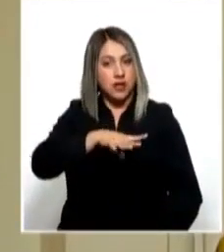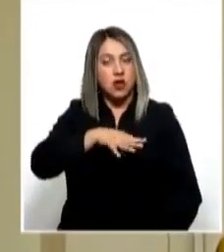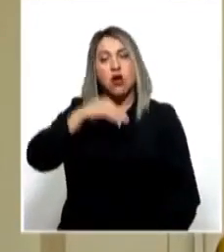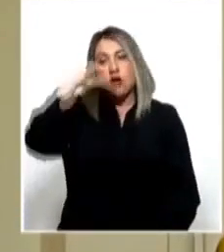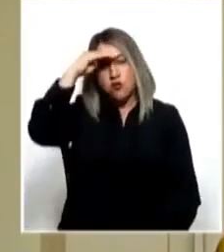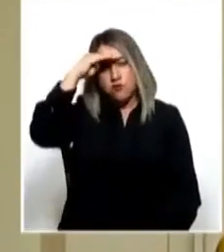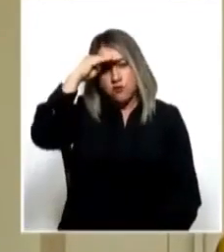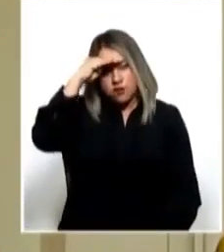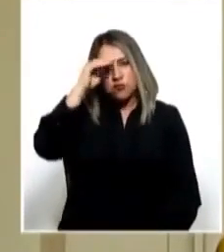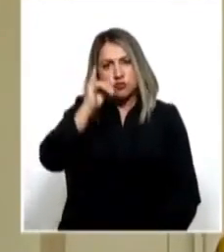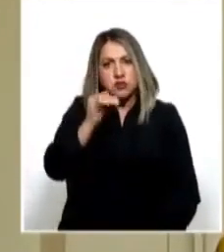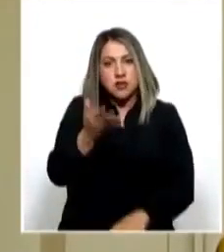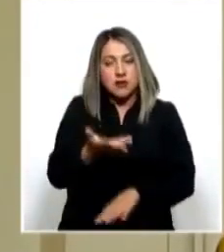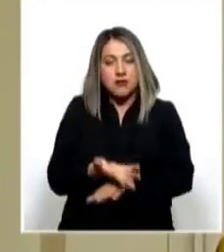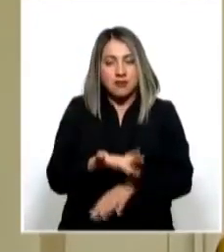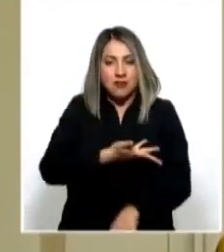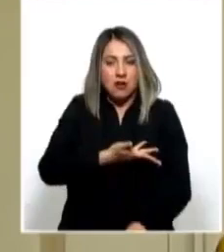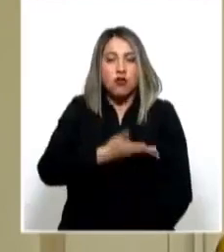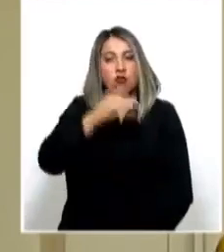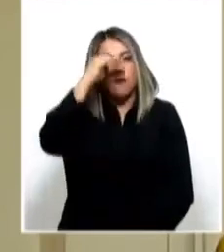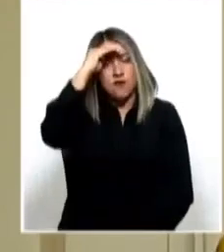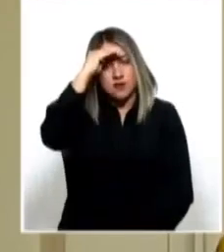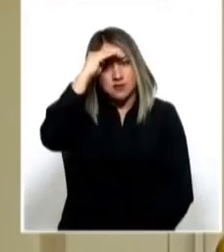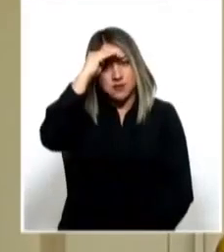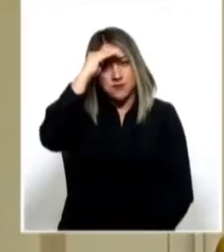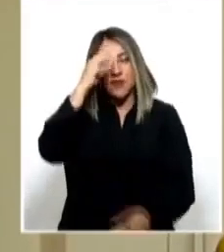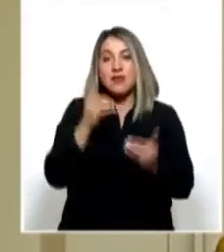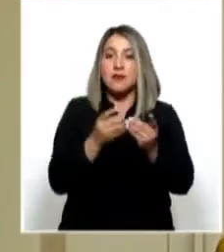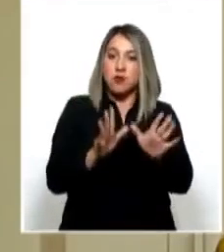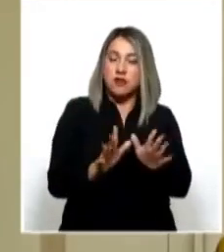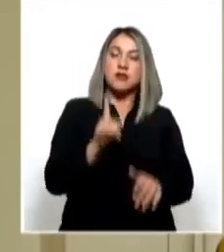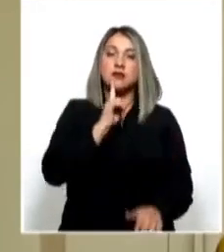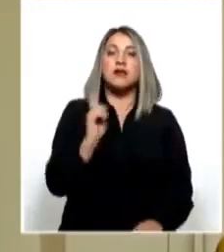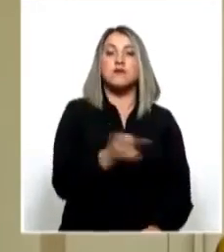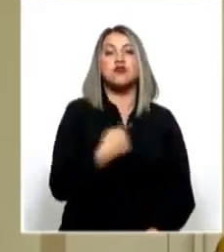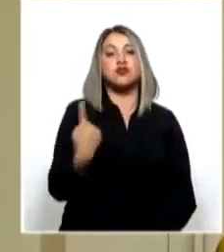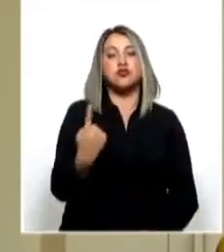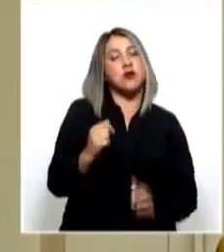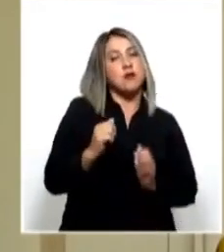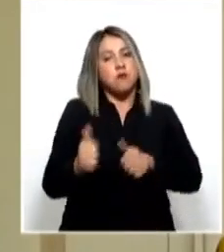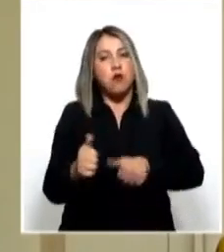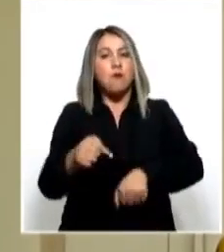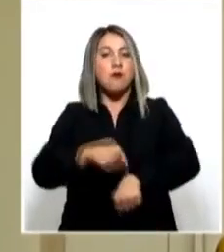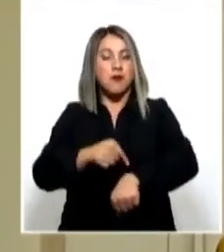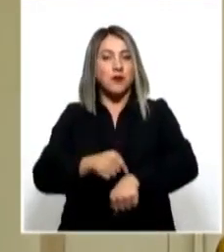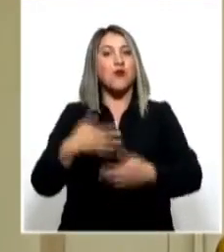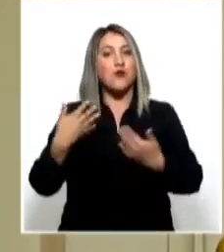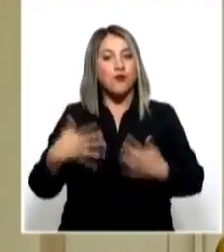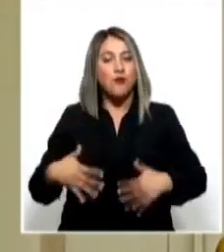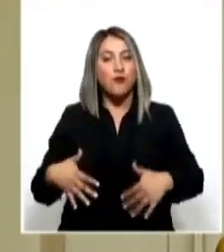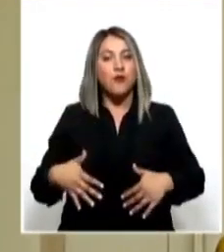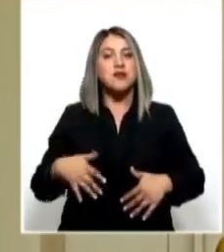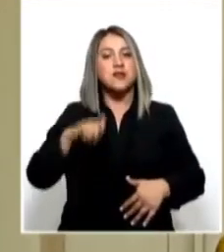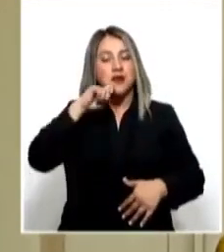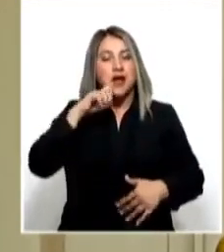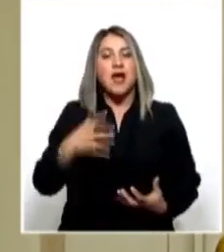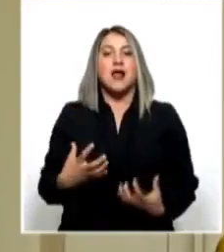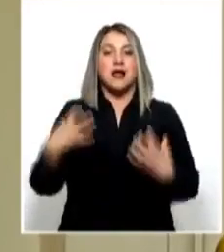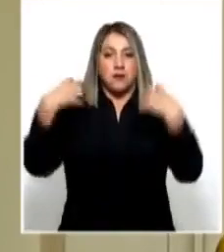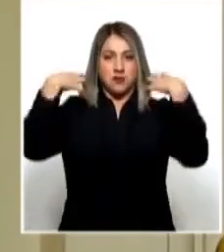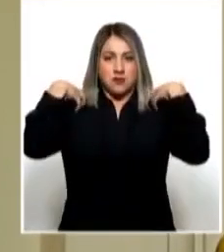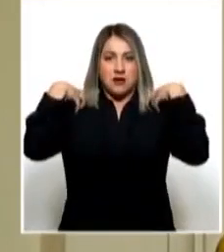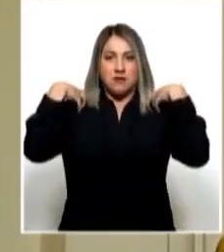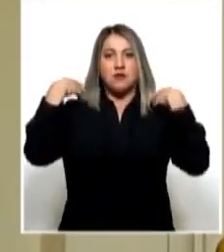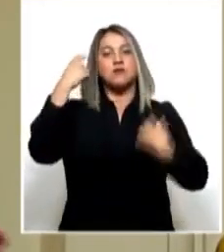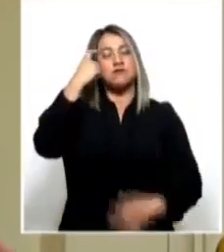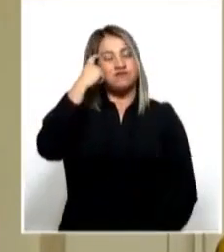fieles a la tradición democrática que nos caracteriza, vamos a enfrentar este momento histórico de una manera responsable y con sentido de